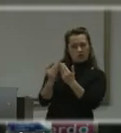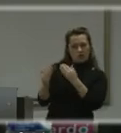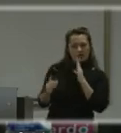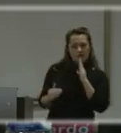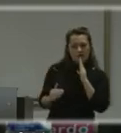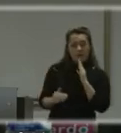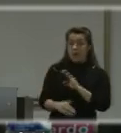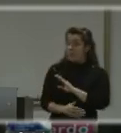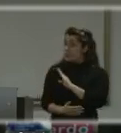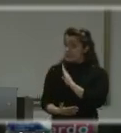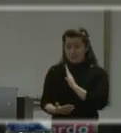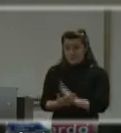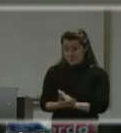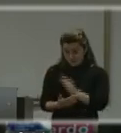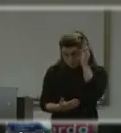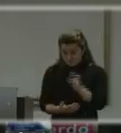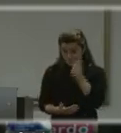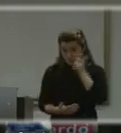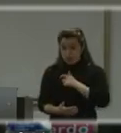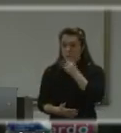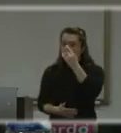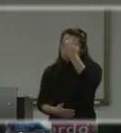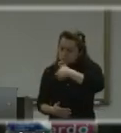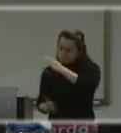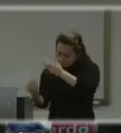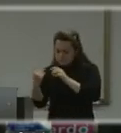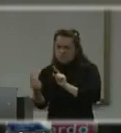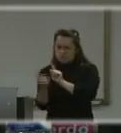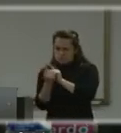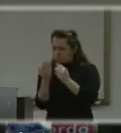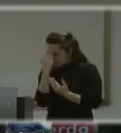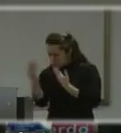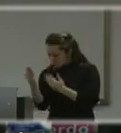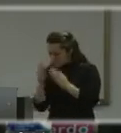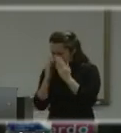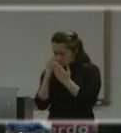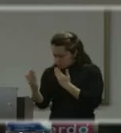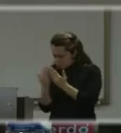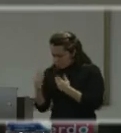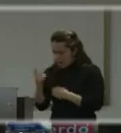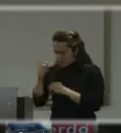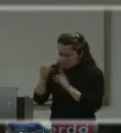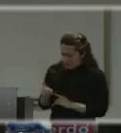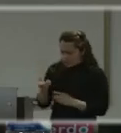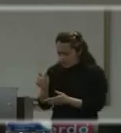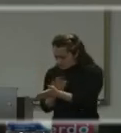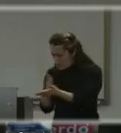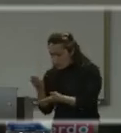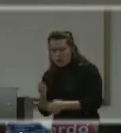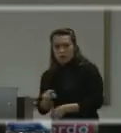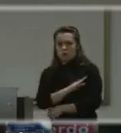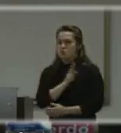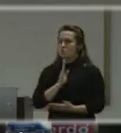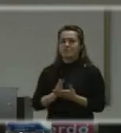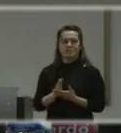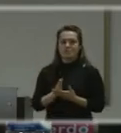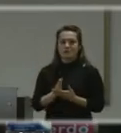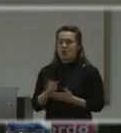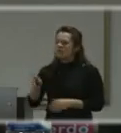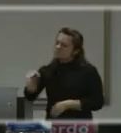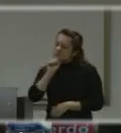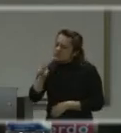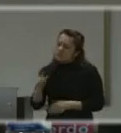nunca durante el proceso se practican pruebas que estén encaminadas a cómo la persona toma decisiones, por ejemplo, o cuál es su